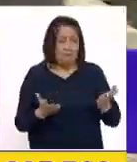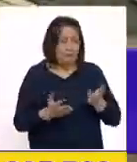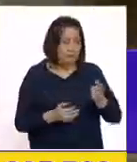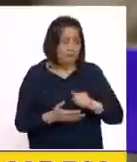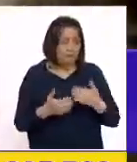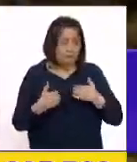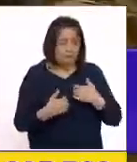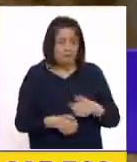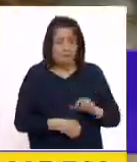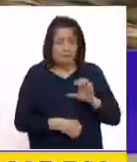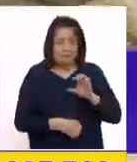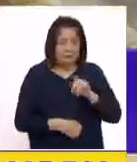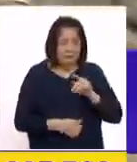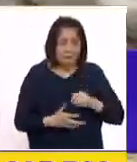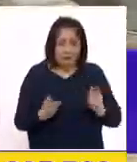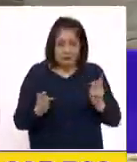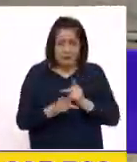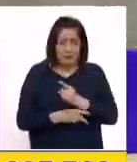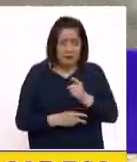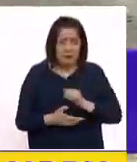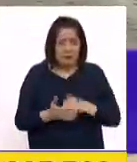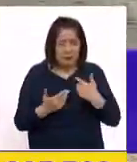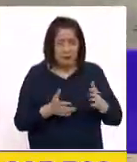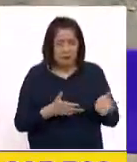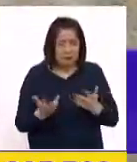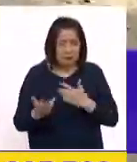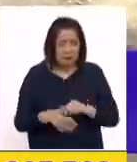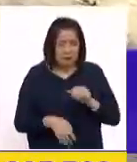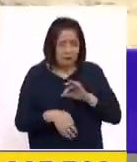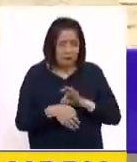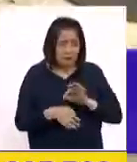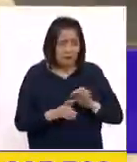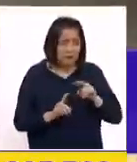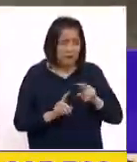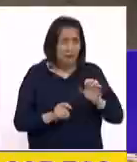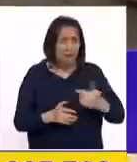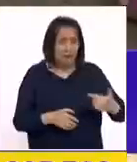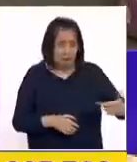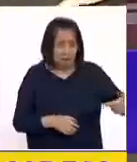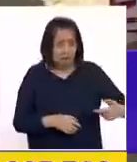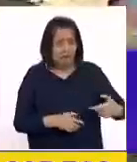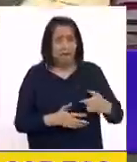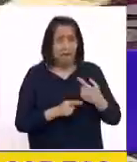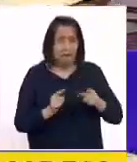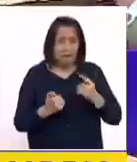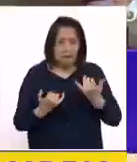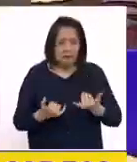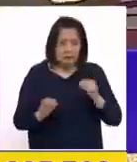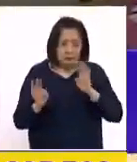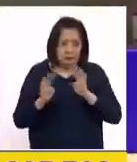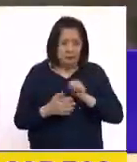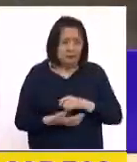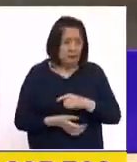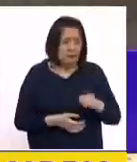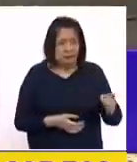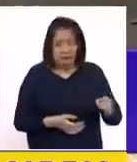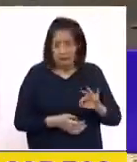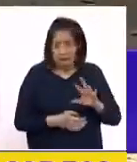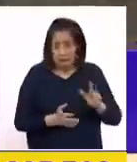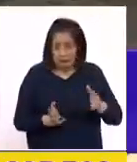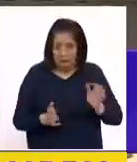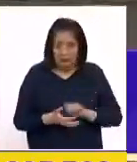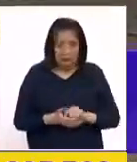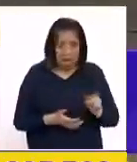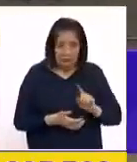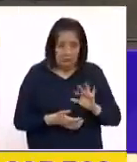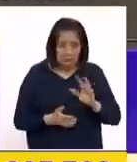tenemos a Loki, que es el que peor ha quedado, ya lo llevaron al veterinario, ya lo inyectaron, pero ahora la preocupación es estos ladrones, si